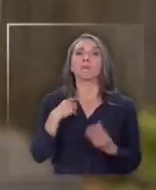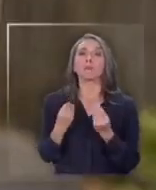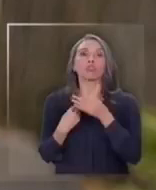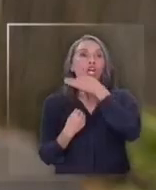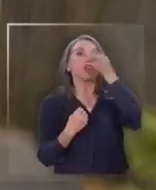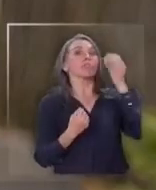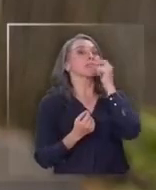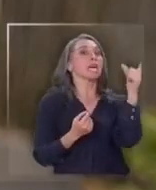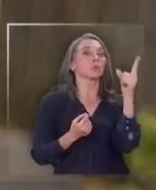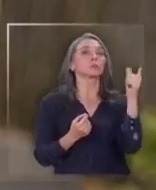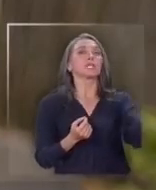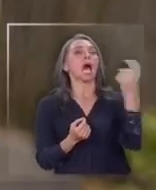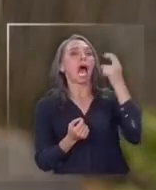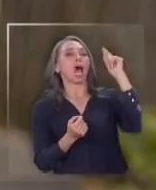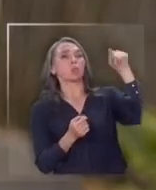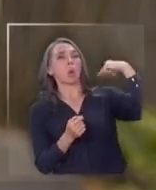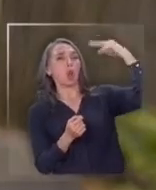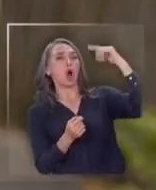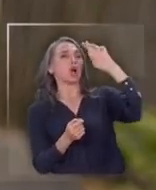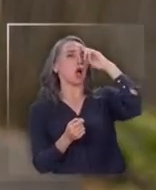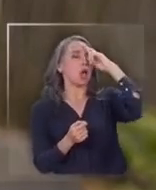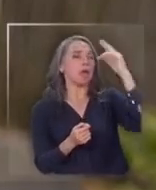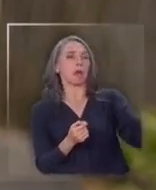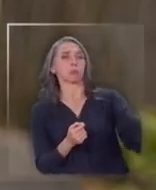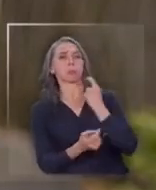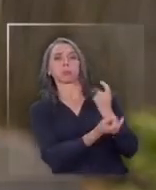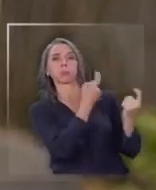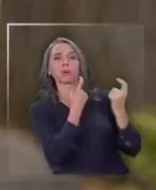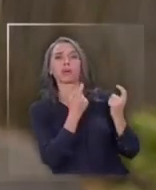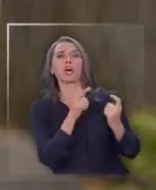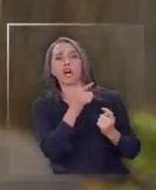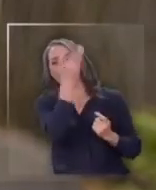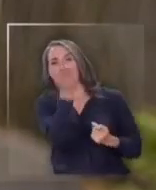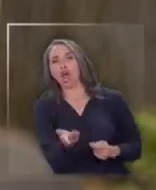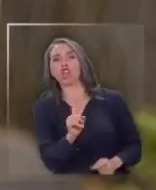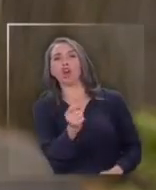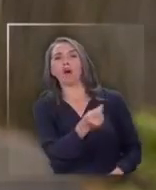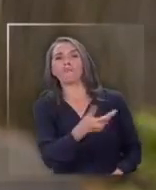considerado el loco, el que no vale, ¿no?